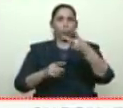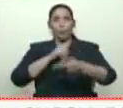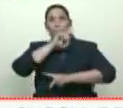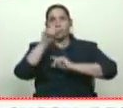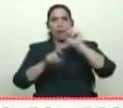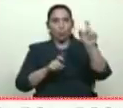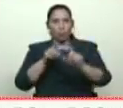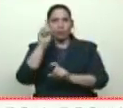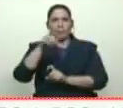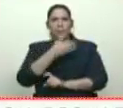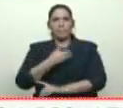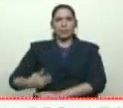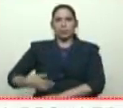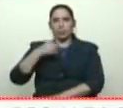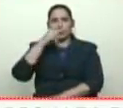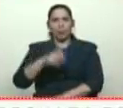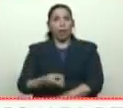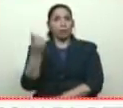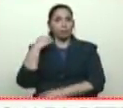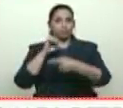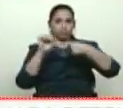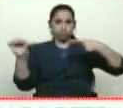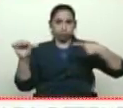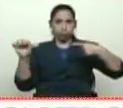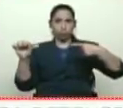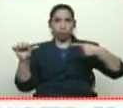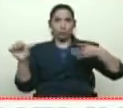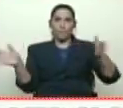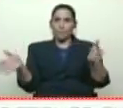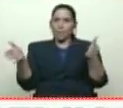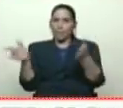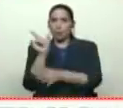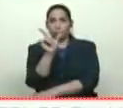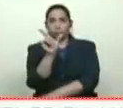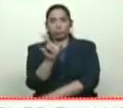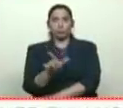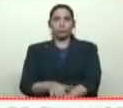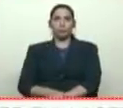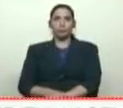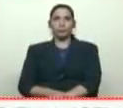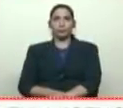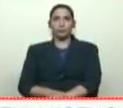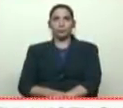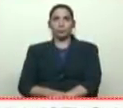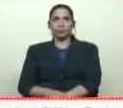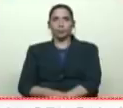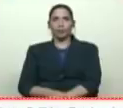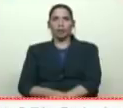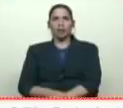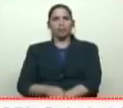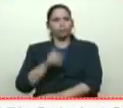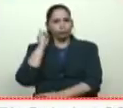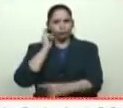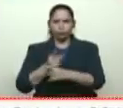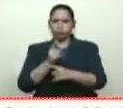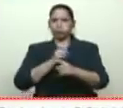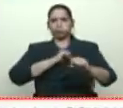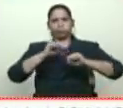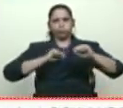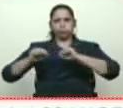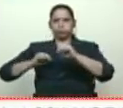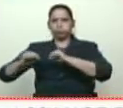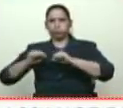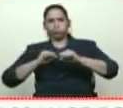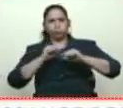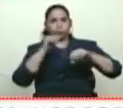el jefe de Estado venezolano la semana pasada instaba al Partido Socialista Unido de Venezuela a afinar la maquinaria electoral para lo que